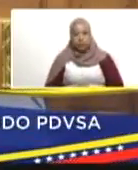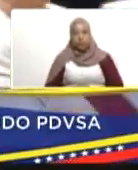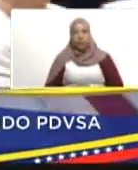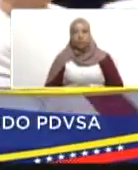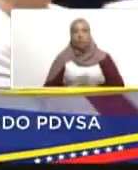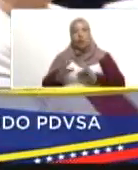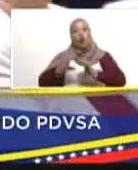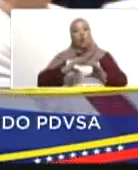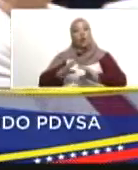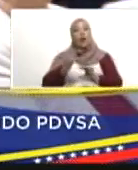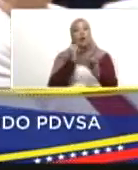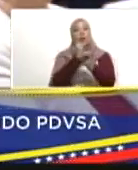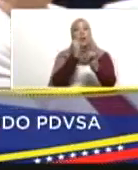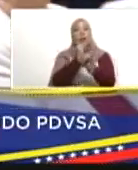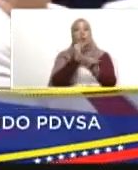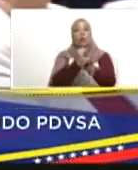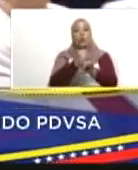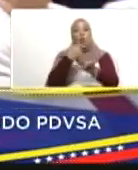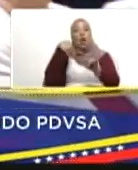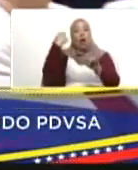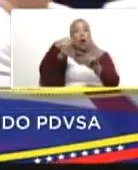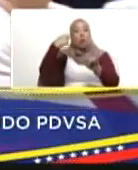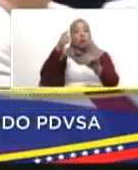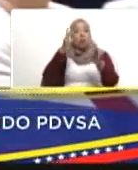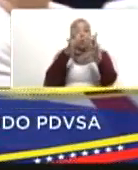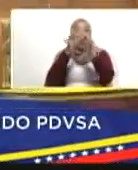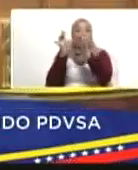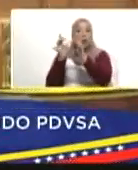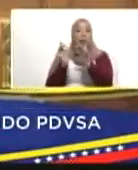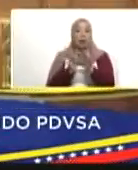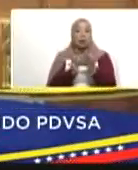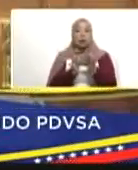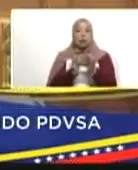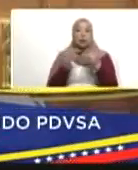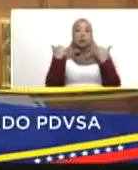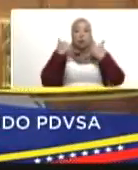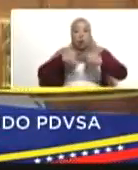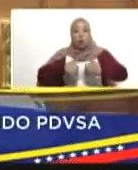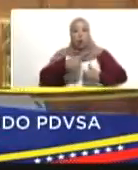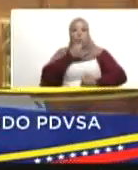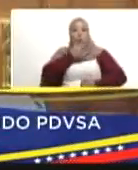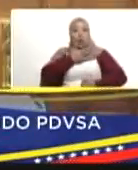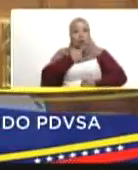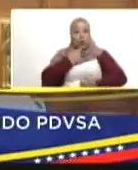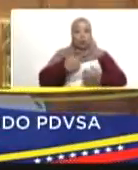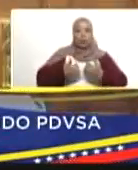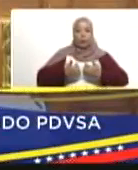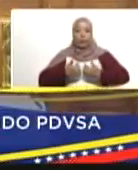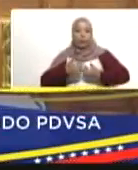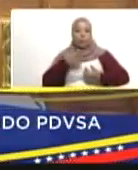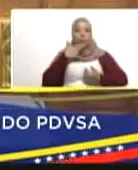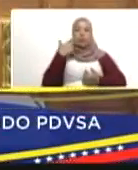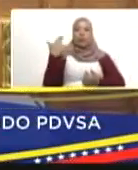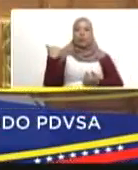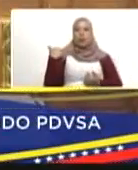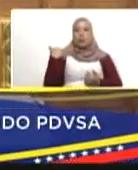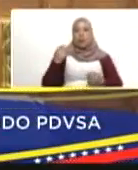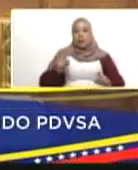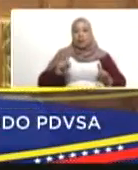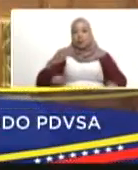se comunicaba con las distintas regiones del país aquí con una chaquetica bien vestido acá abajo unos